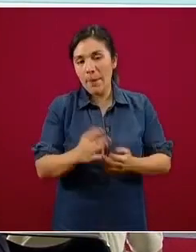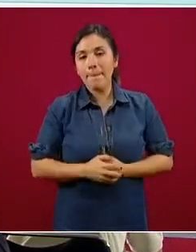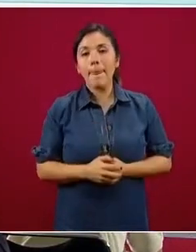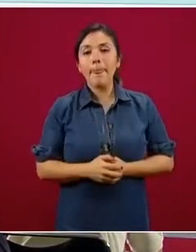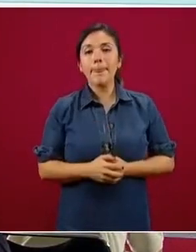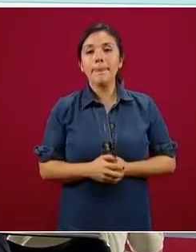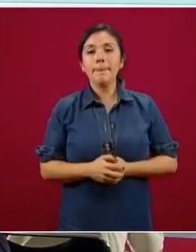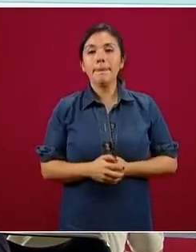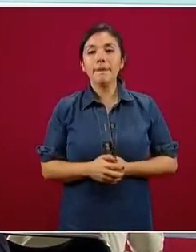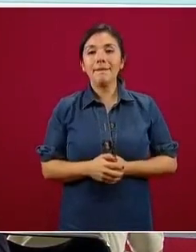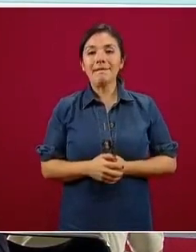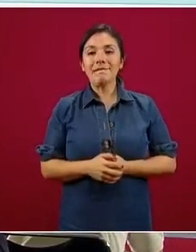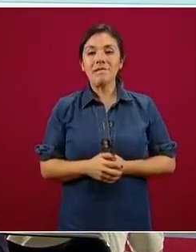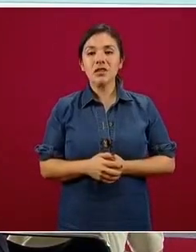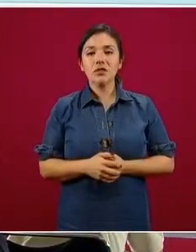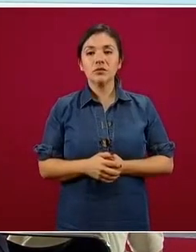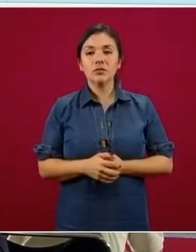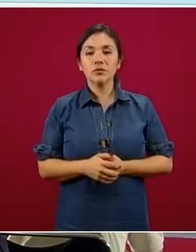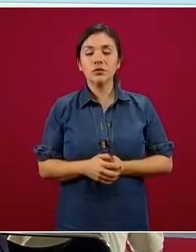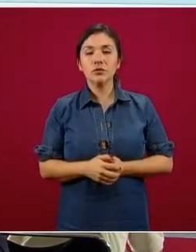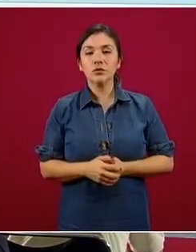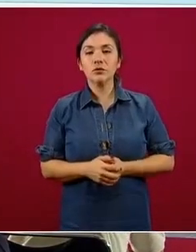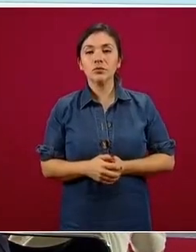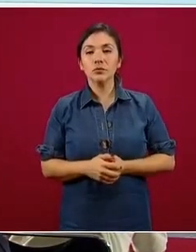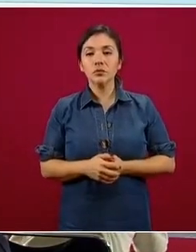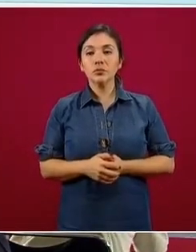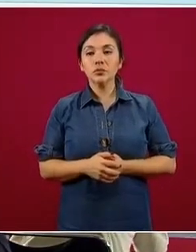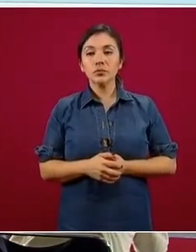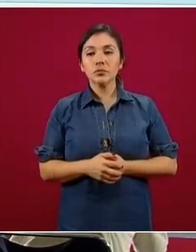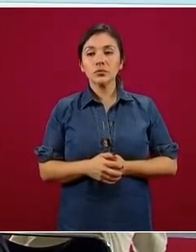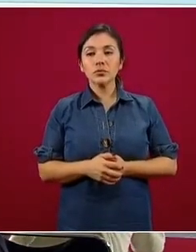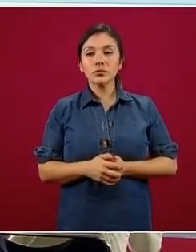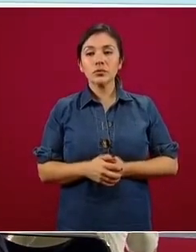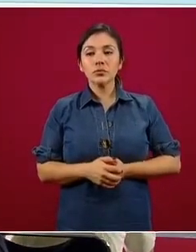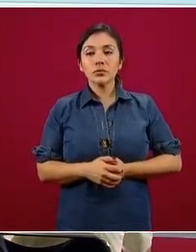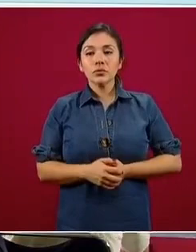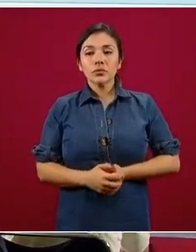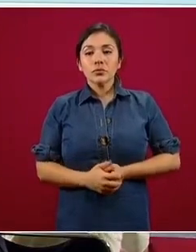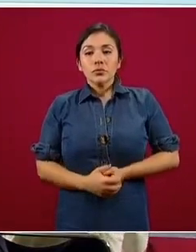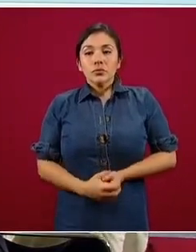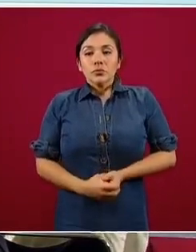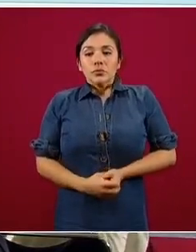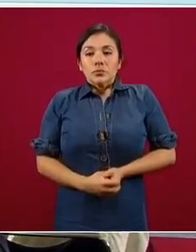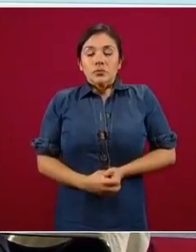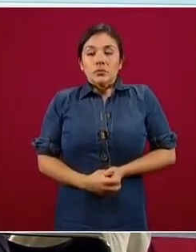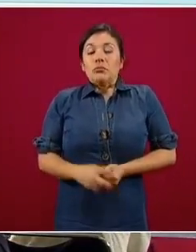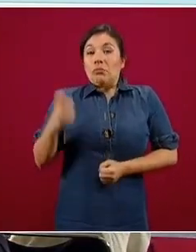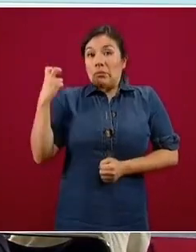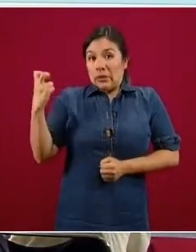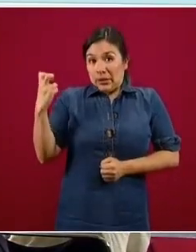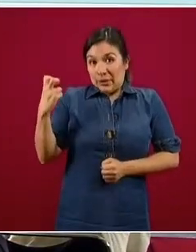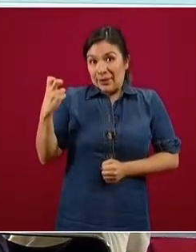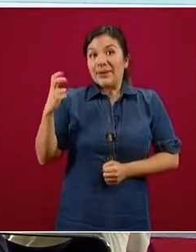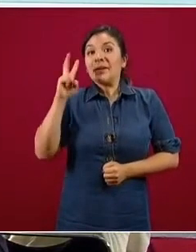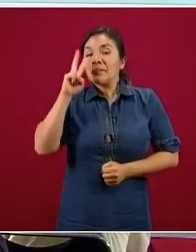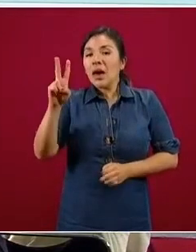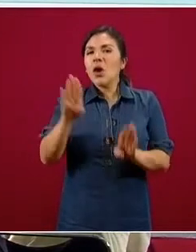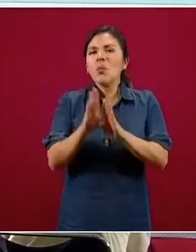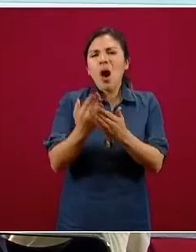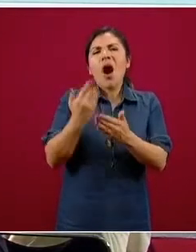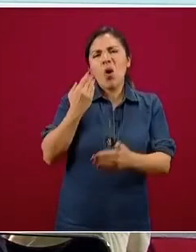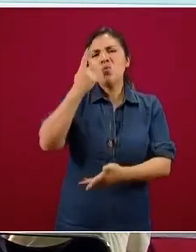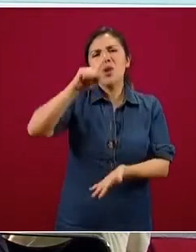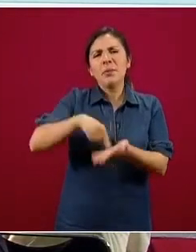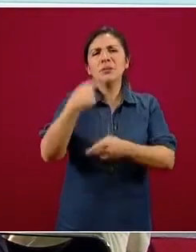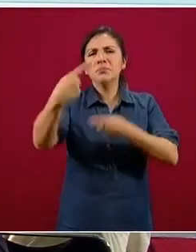Vamos a verlo de manera gráfica. Aquí tenemos nuevamente una curva epidémica. Volvemos a aquella pregunta que me hicieron una